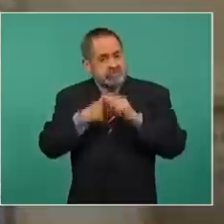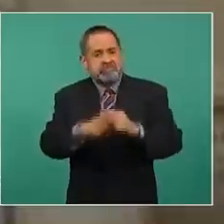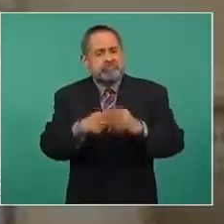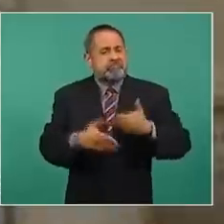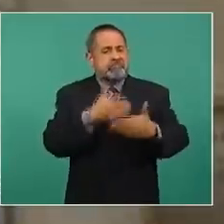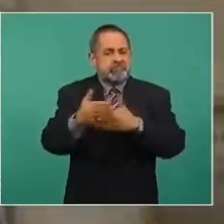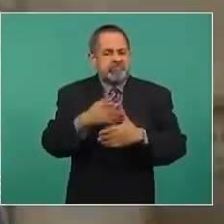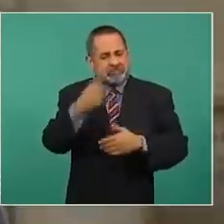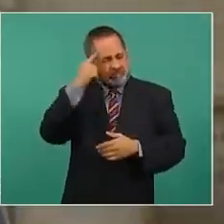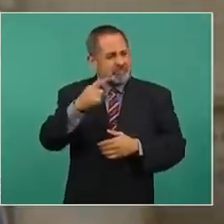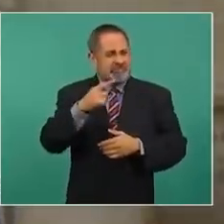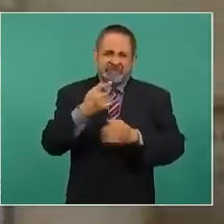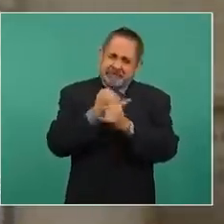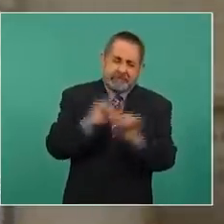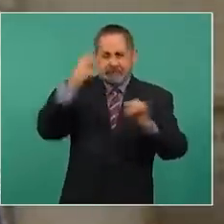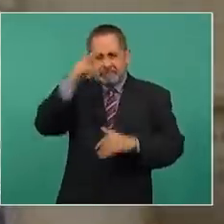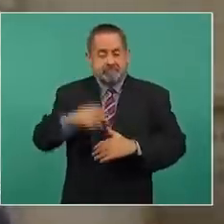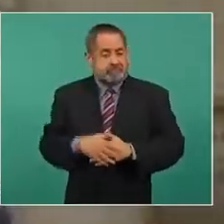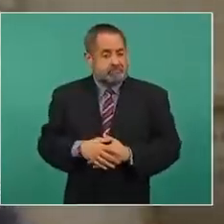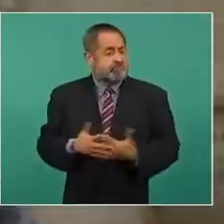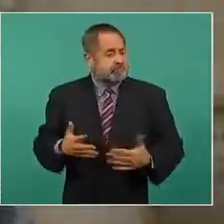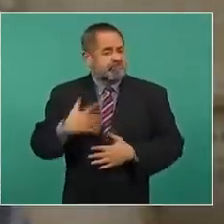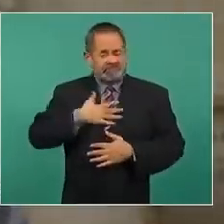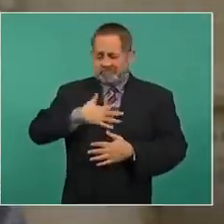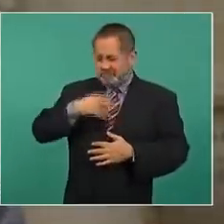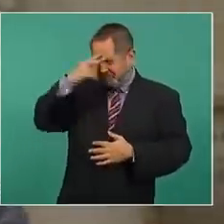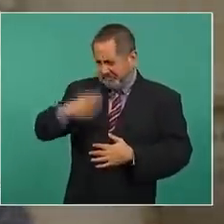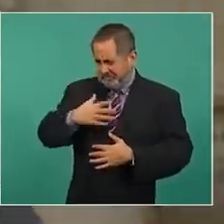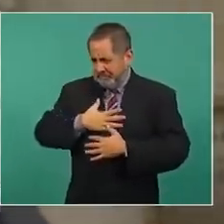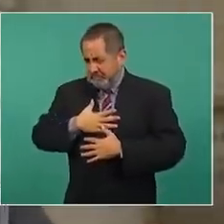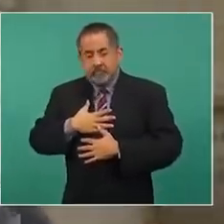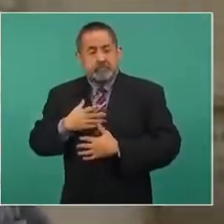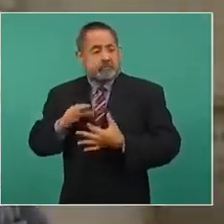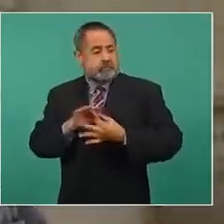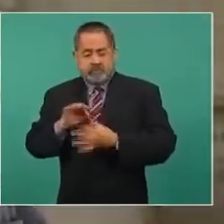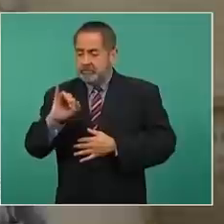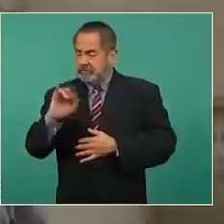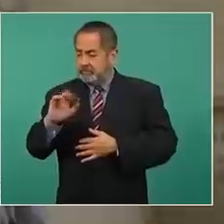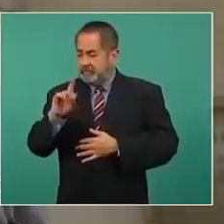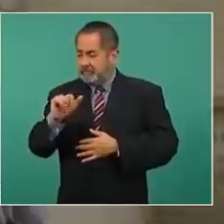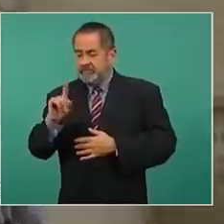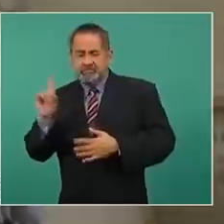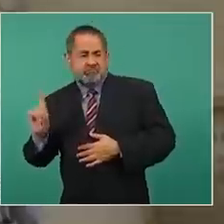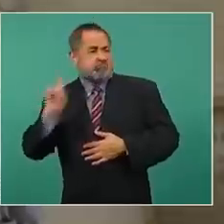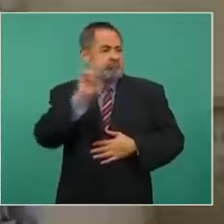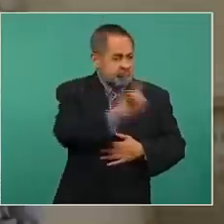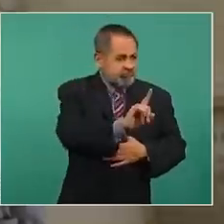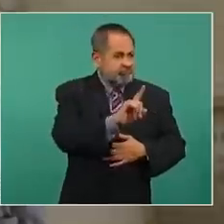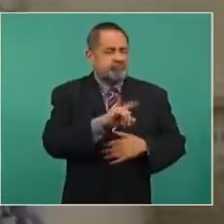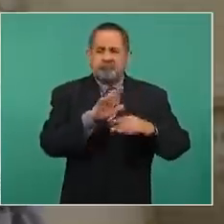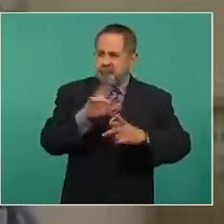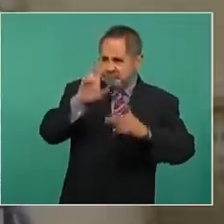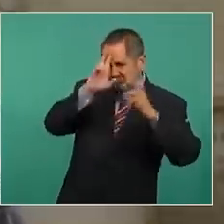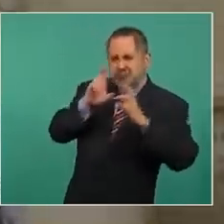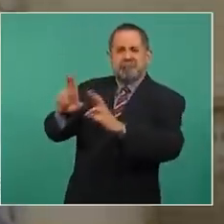Mexico es un gran org para Irlanda que el único exero al que se le